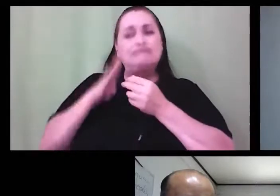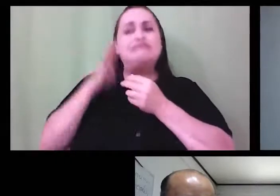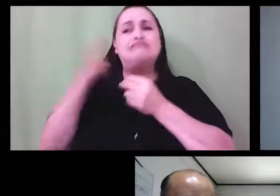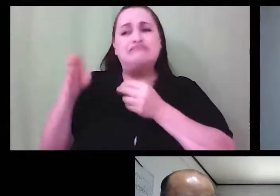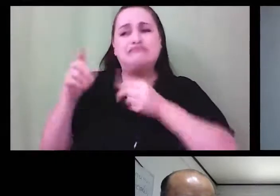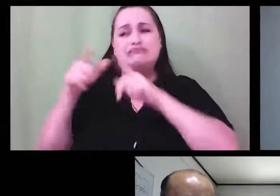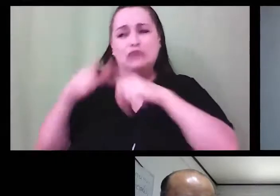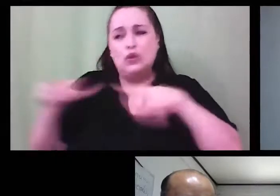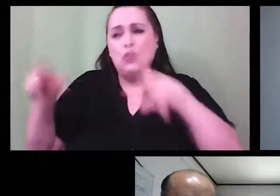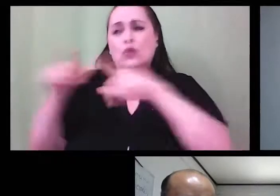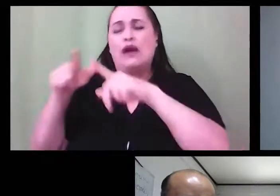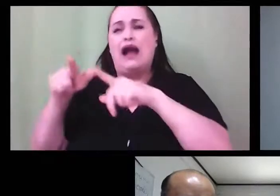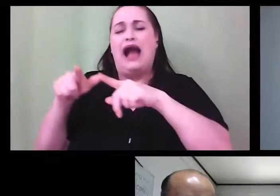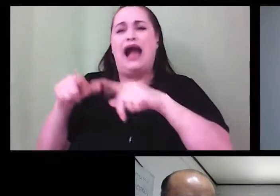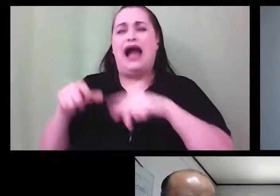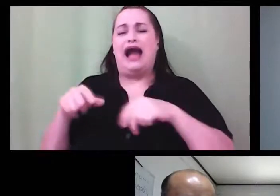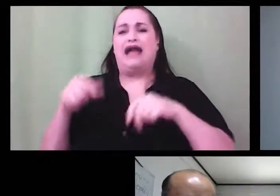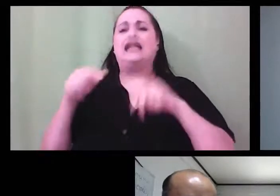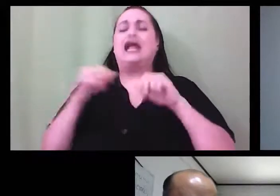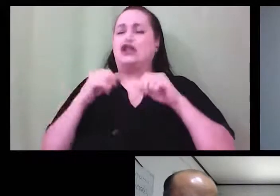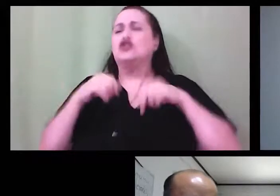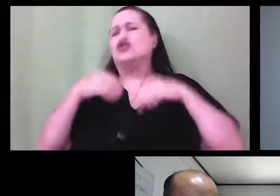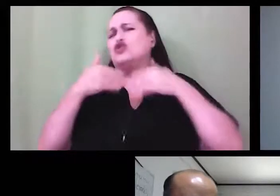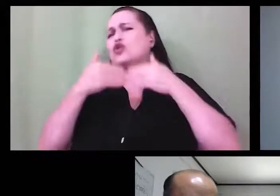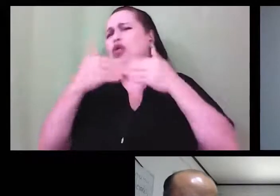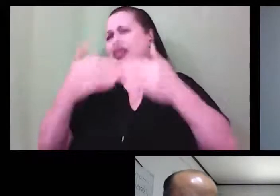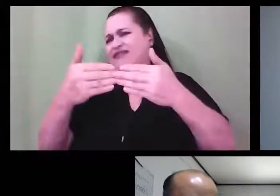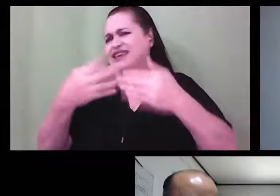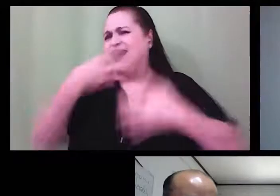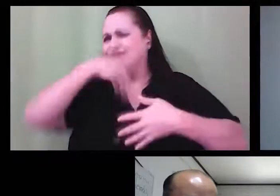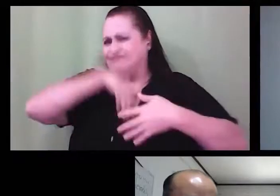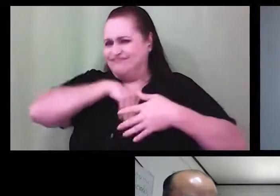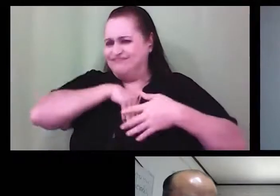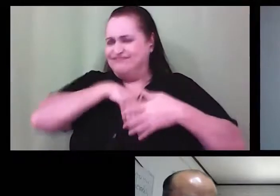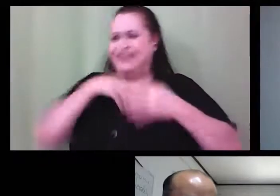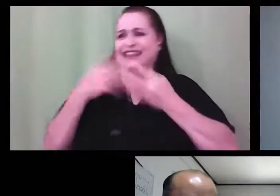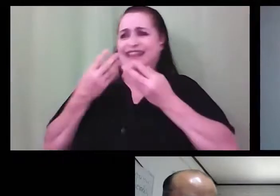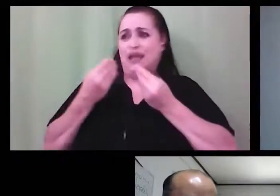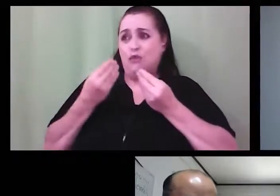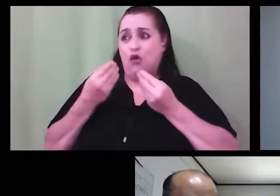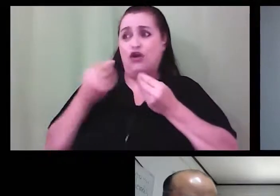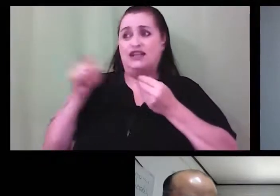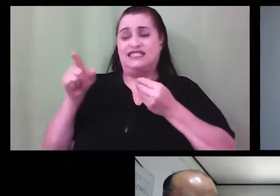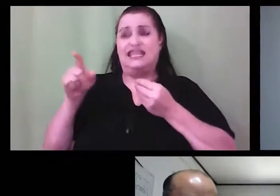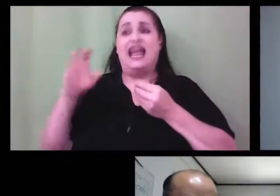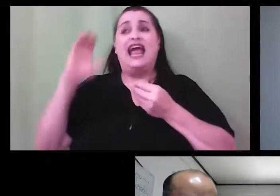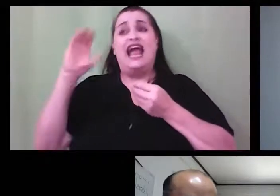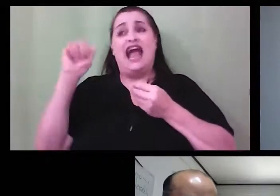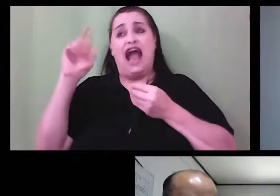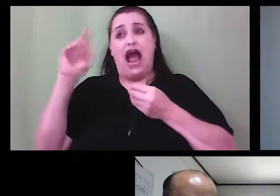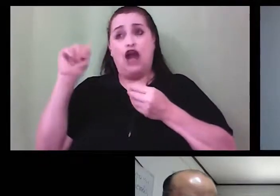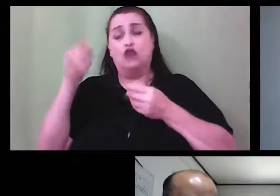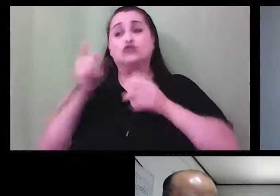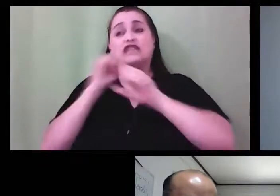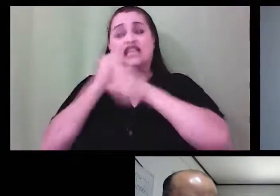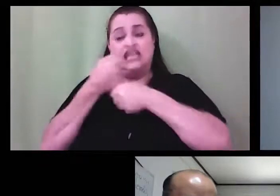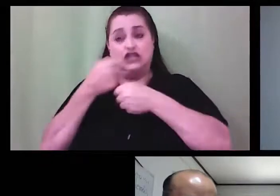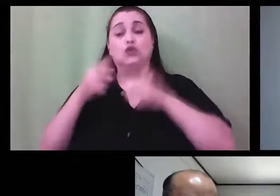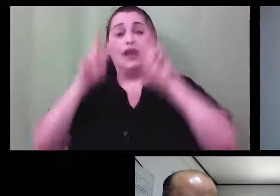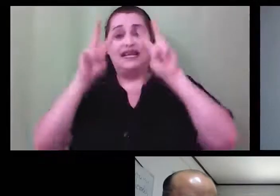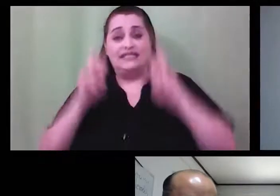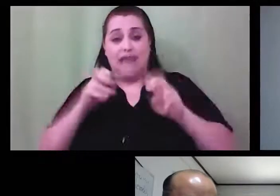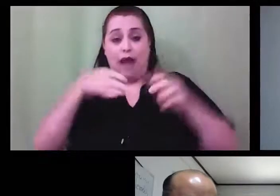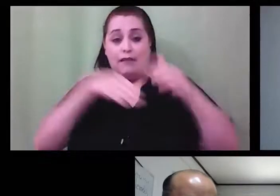nos llevaron, aún los mantenemos. Y con esos temores, le cuento, Carlos realizó el examen de admisión del tecnológico